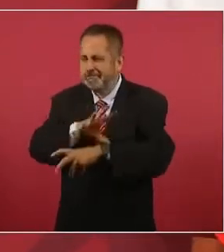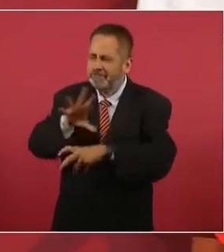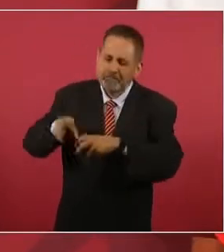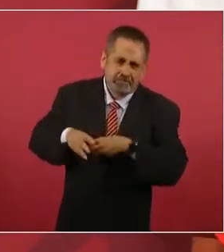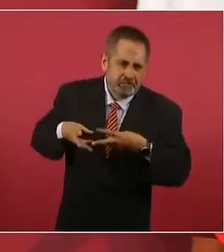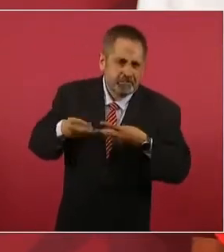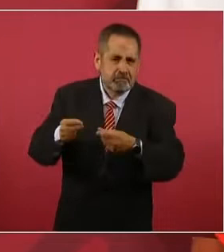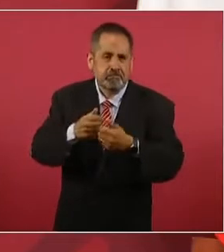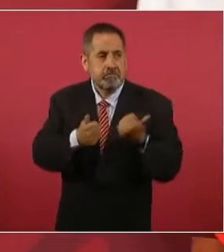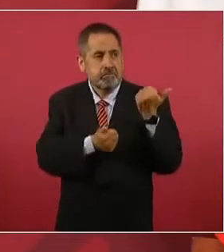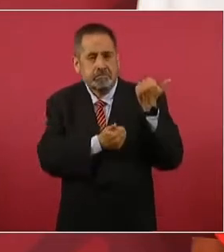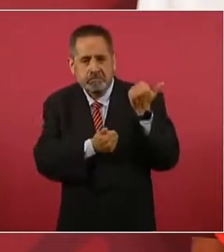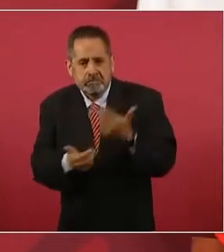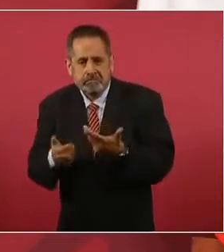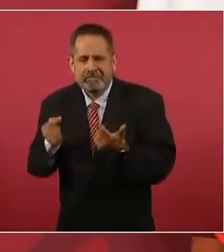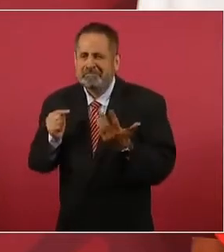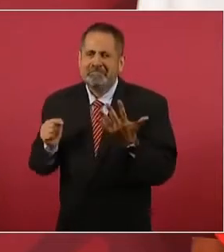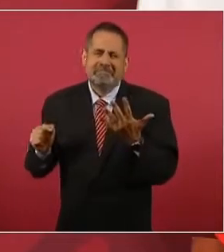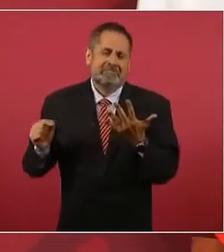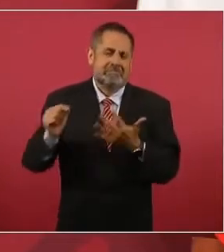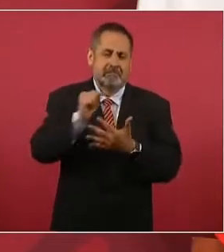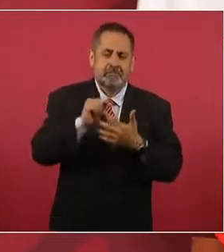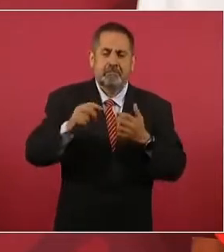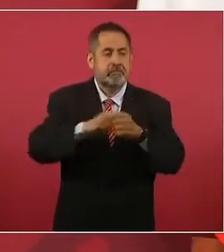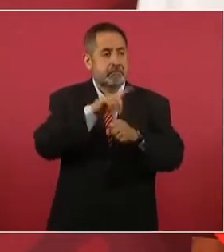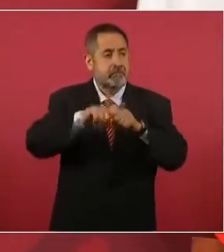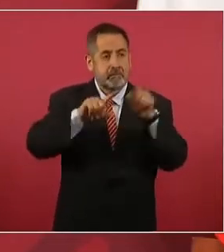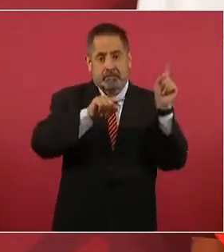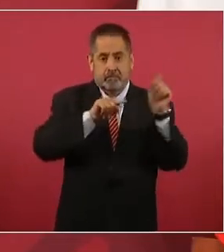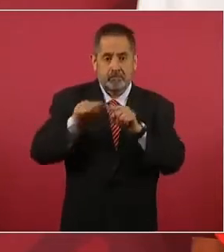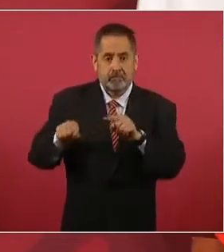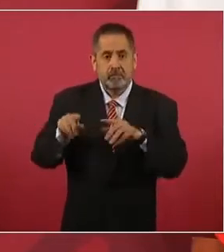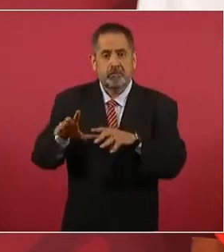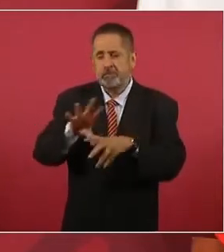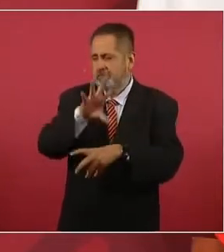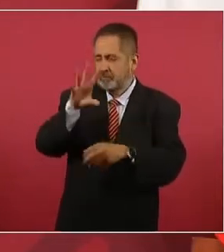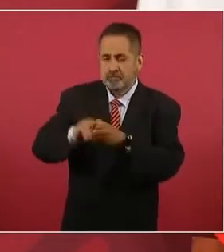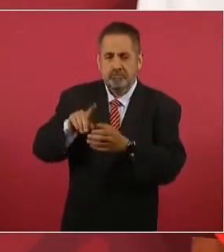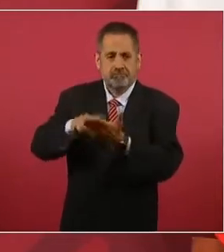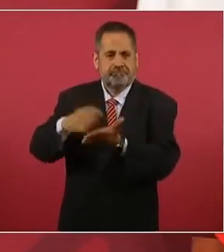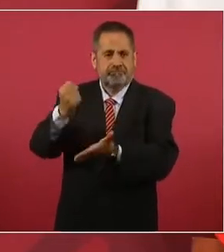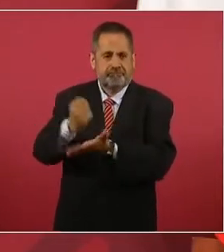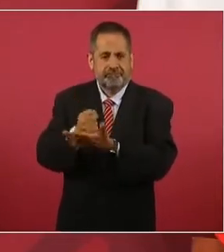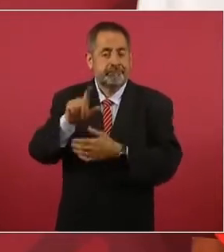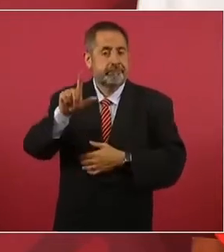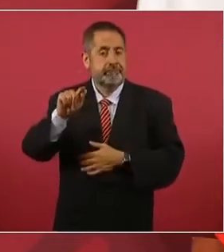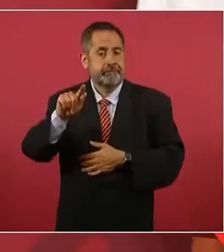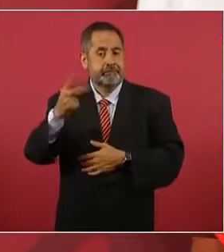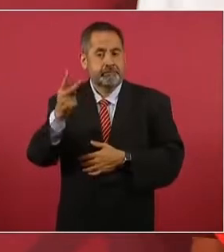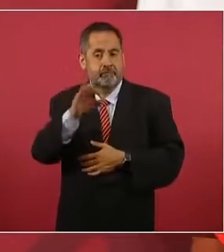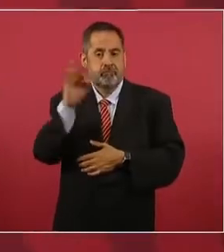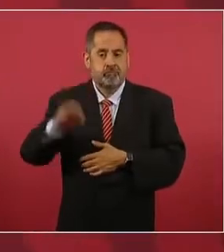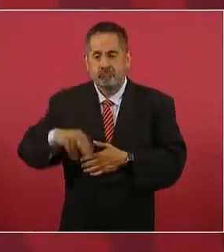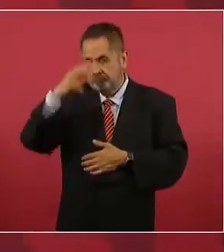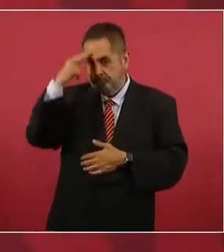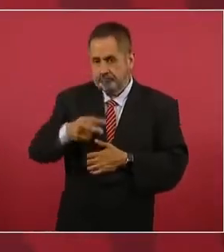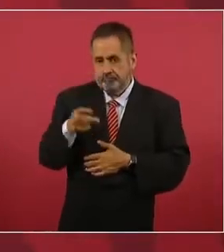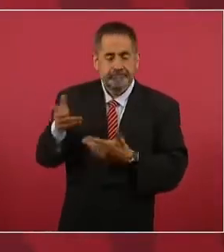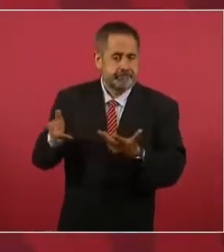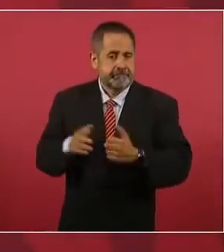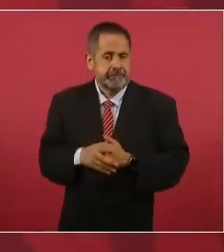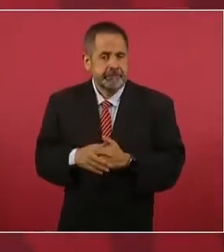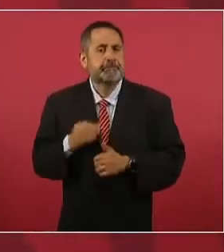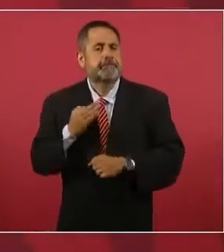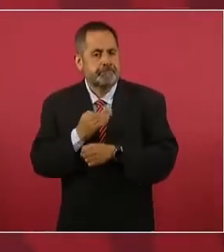la proveeduría nacional trae un contenido nacional del 72%. Entonces ahorita hicimos